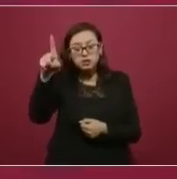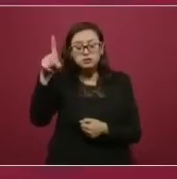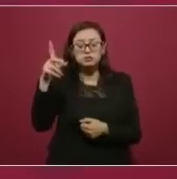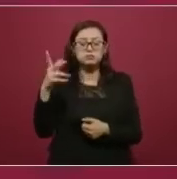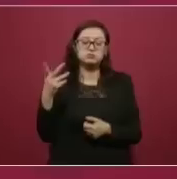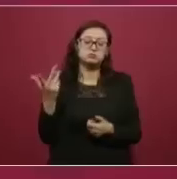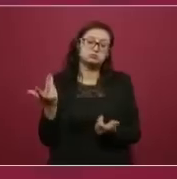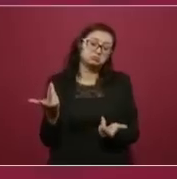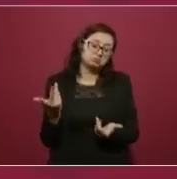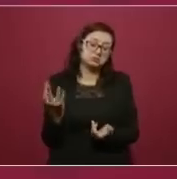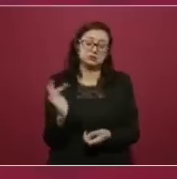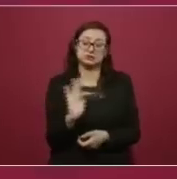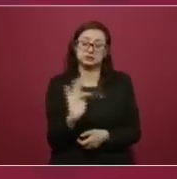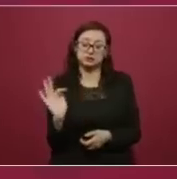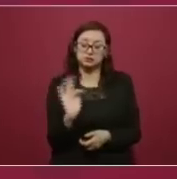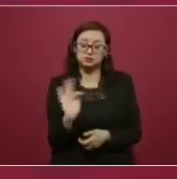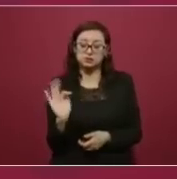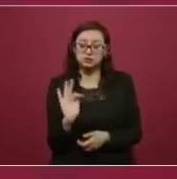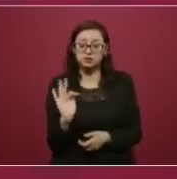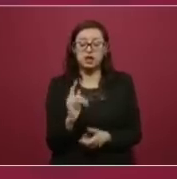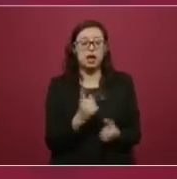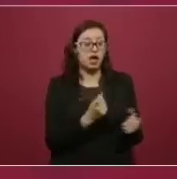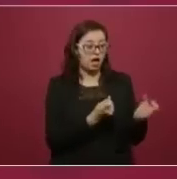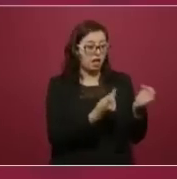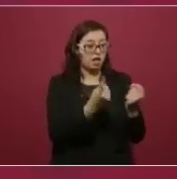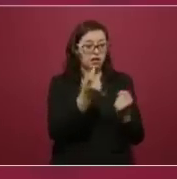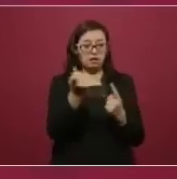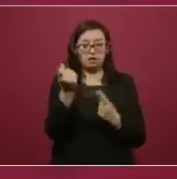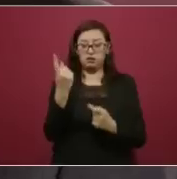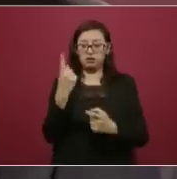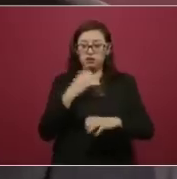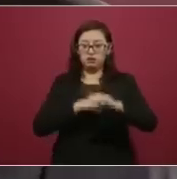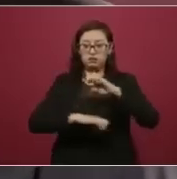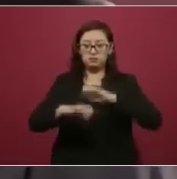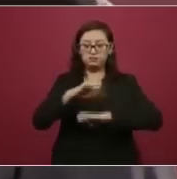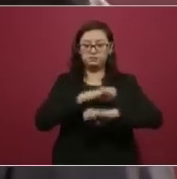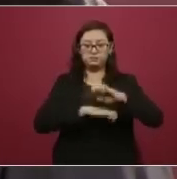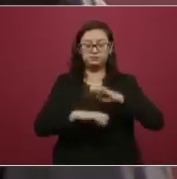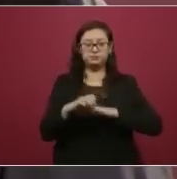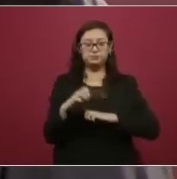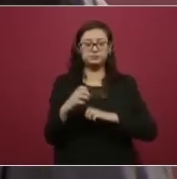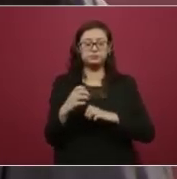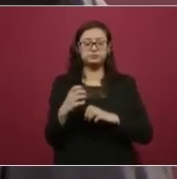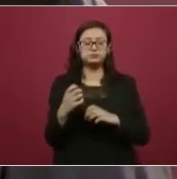porque hay empresas que manejan